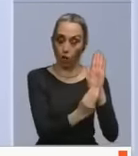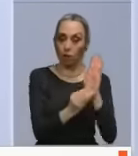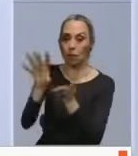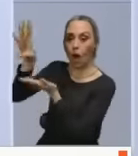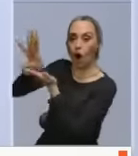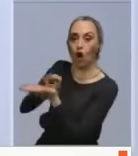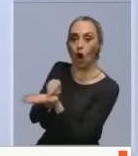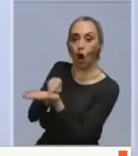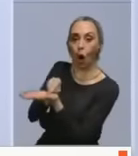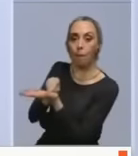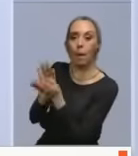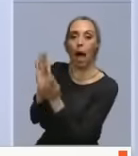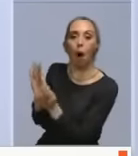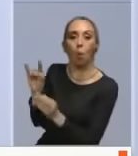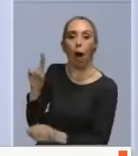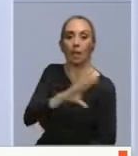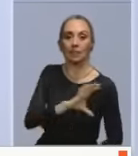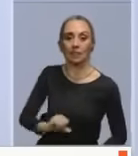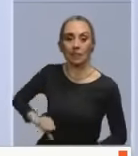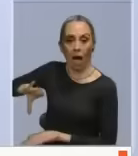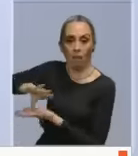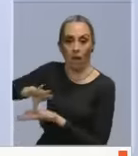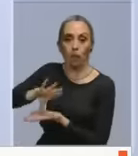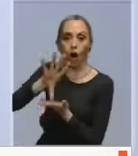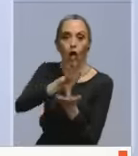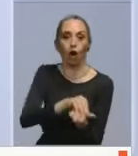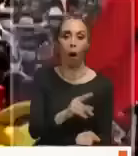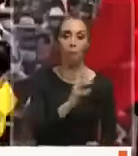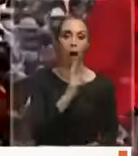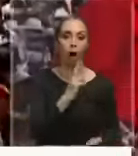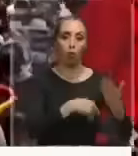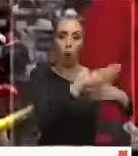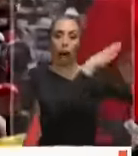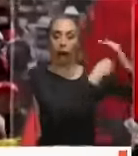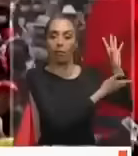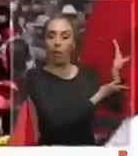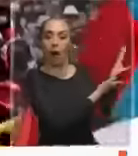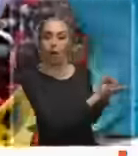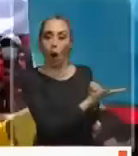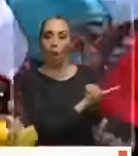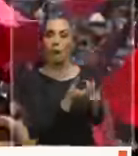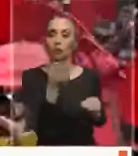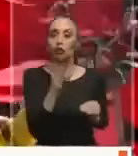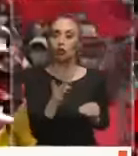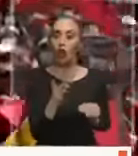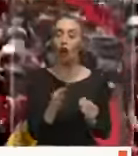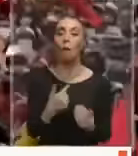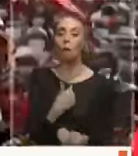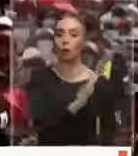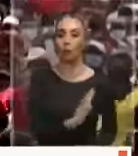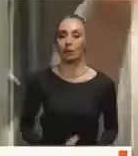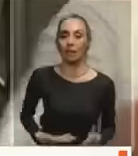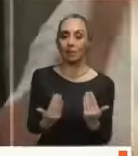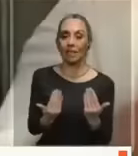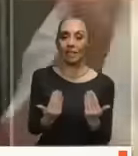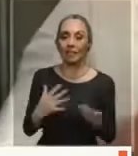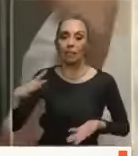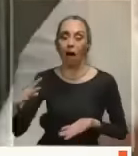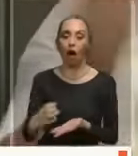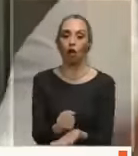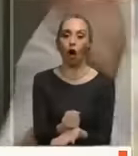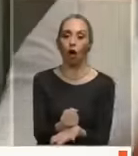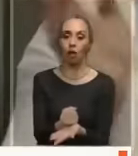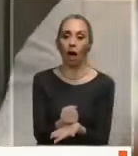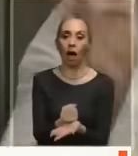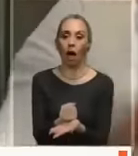hemos visto en El Salvador o inclusive lo que se ha visto en Honduras en el pasado solo respondan a la necesidad de obtener